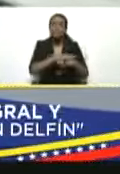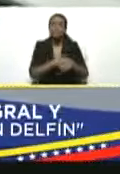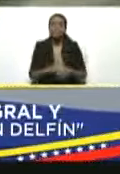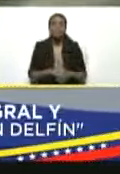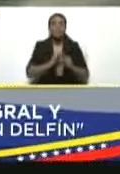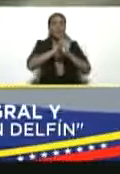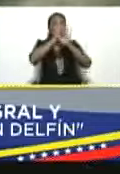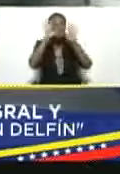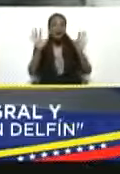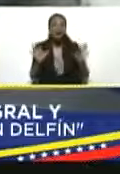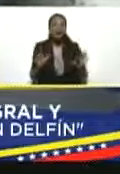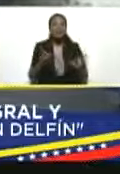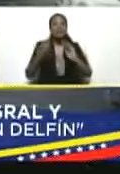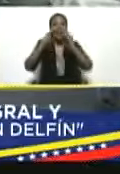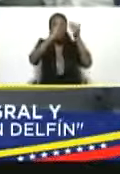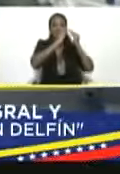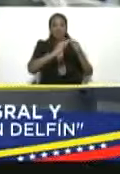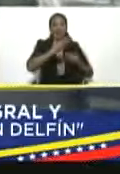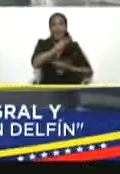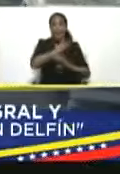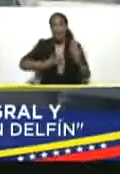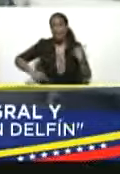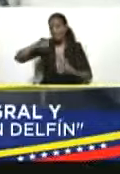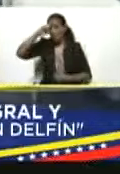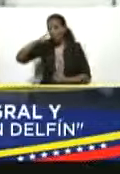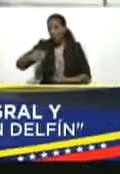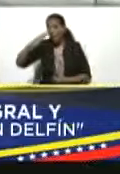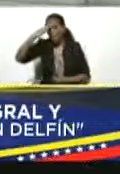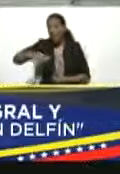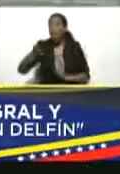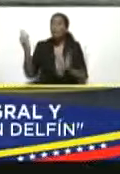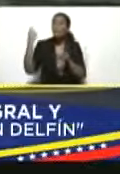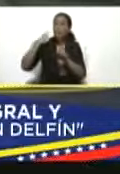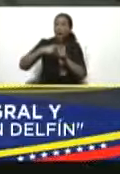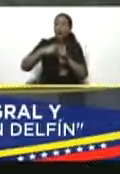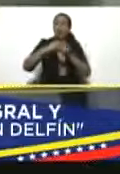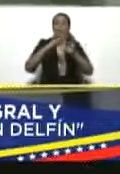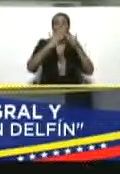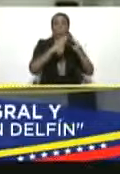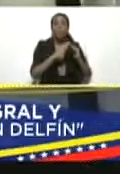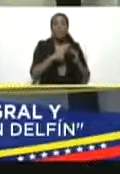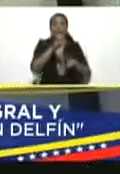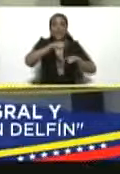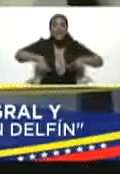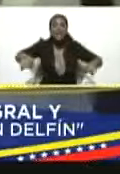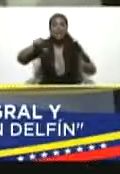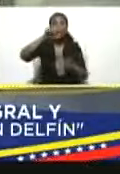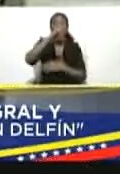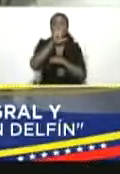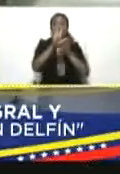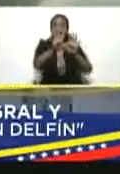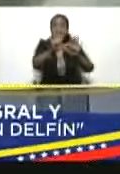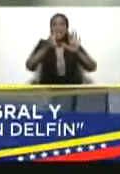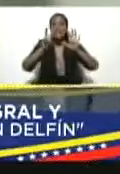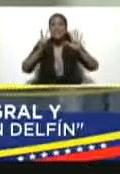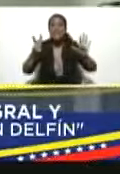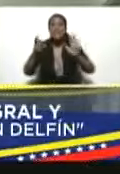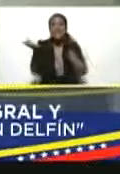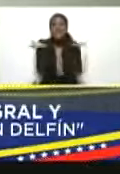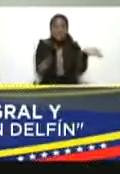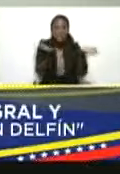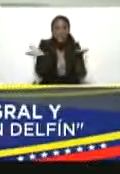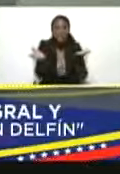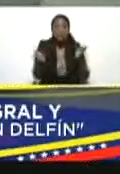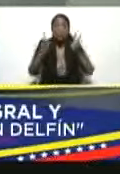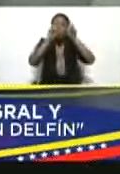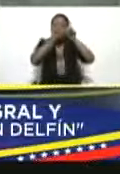de los milagros de las bricos miles este centro cuenta con 17 servicios presidente eh laboratorio para hacer